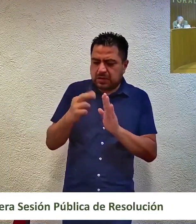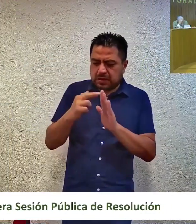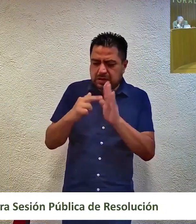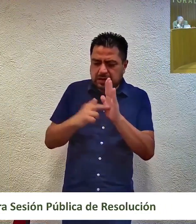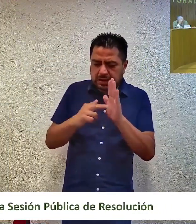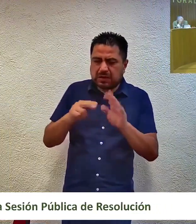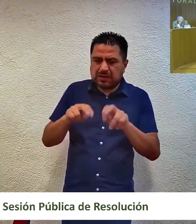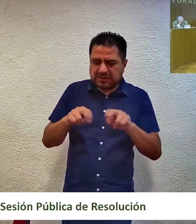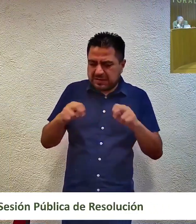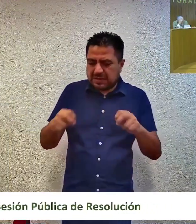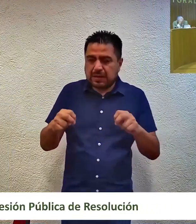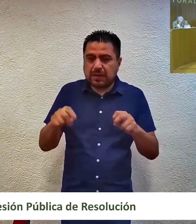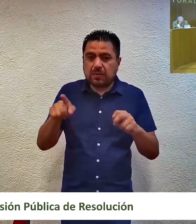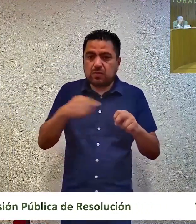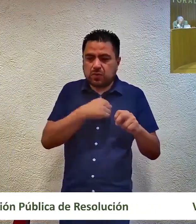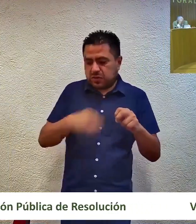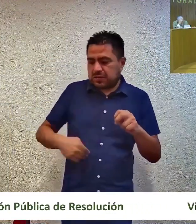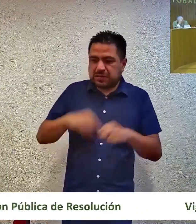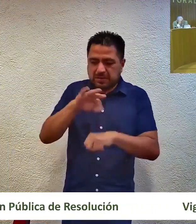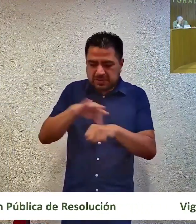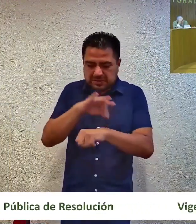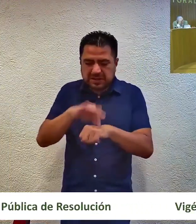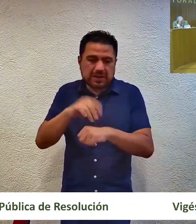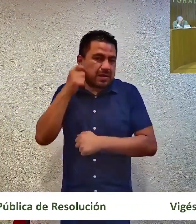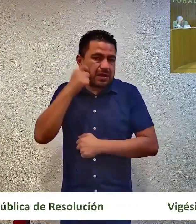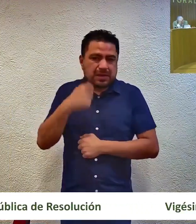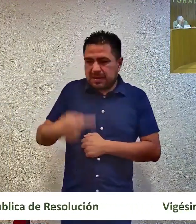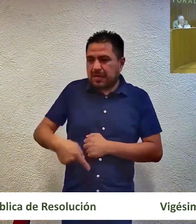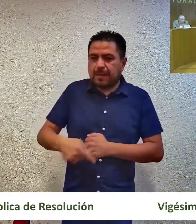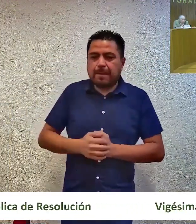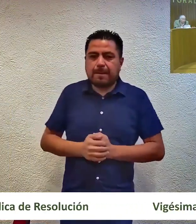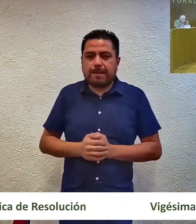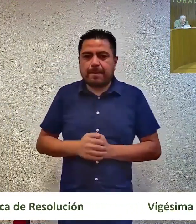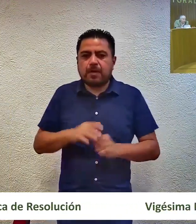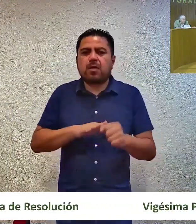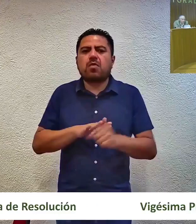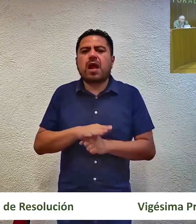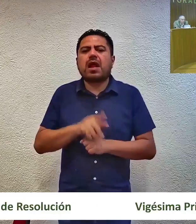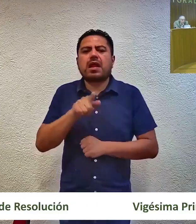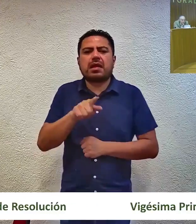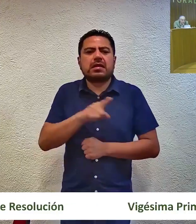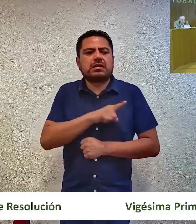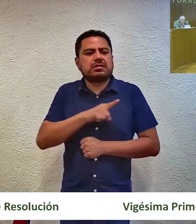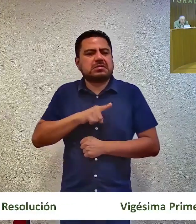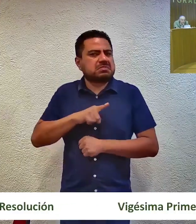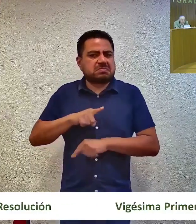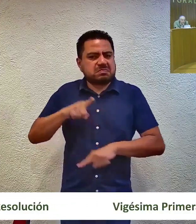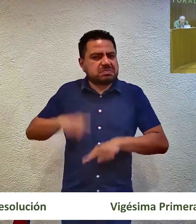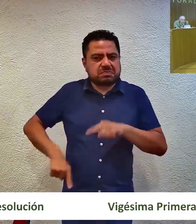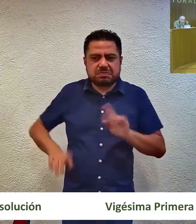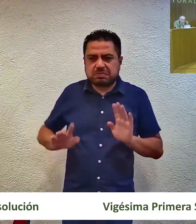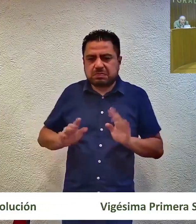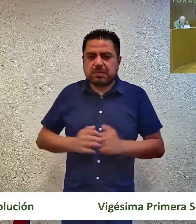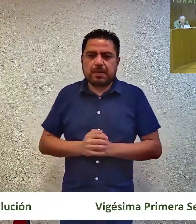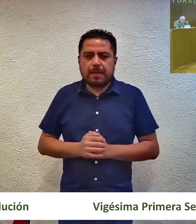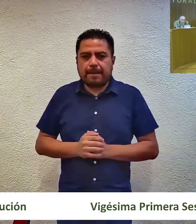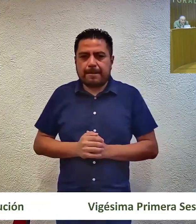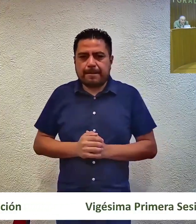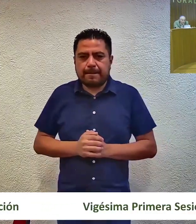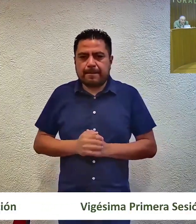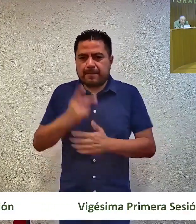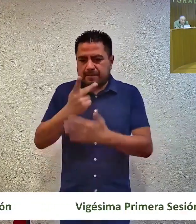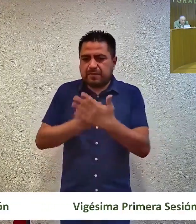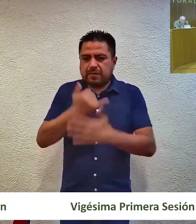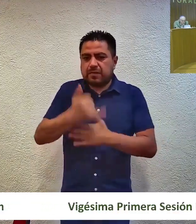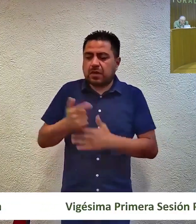de sesiones de Cabildo del municipio de Chilpancingo de los Bravo Guerrero, de la cual piden su inaplicación. En el proyecto